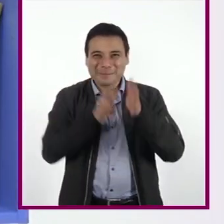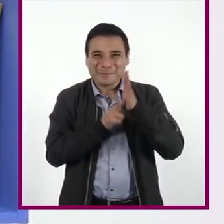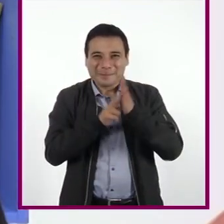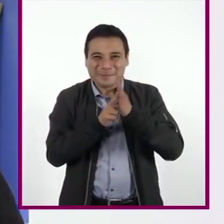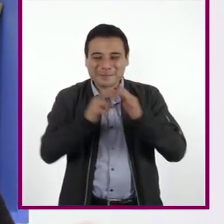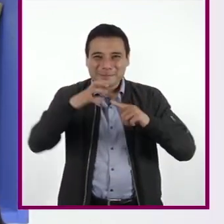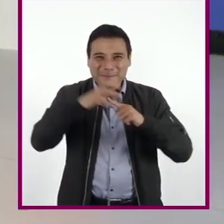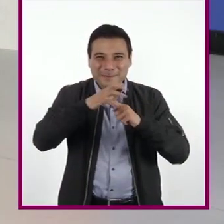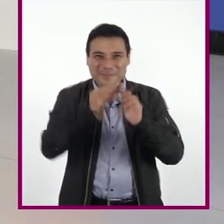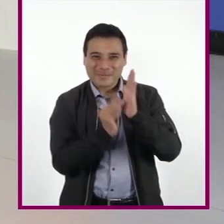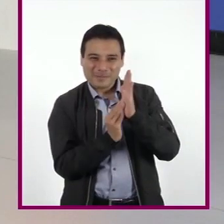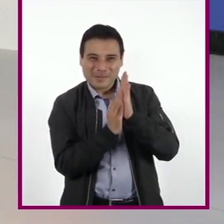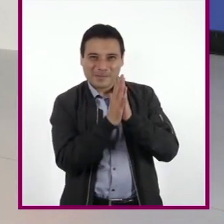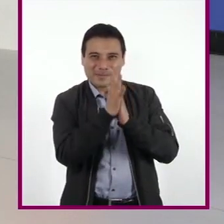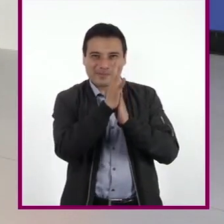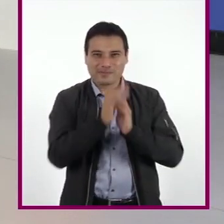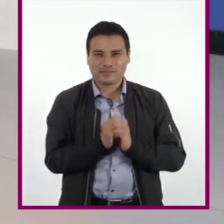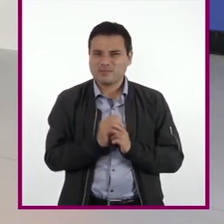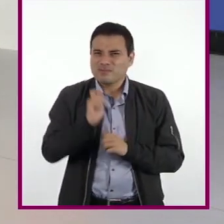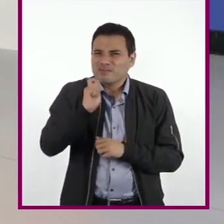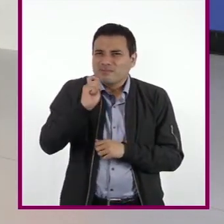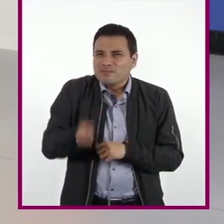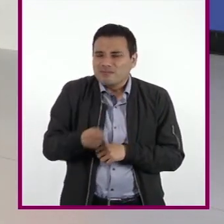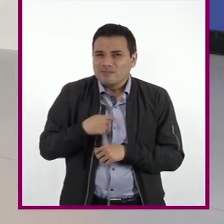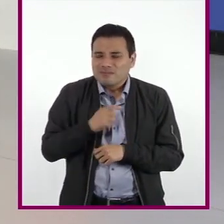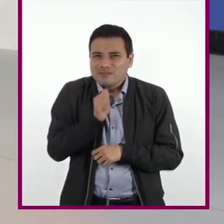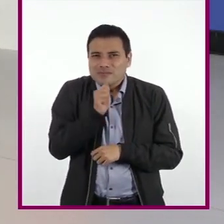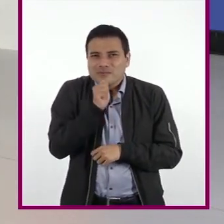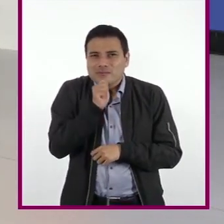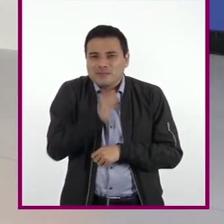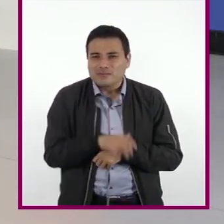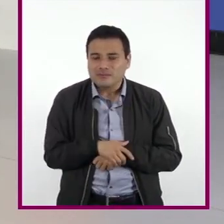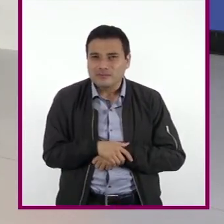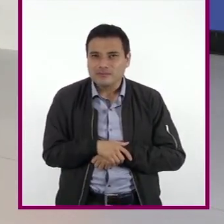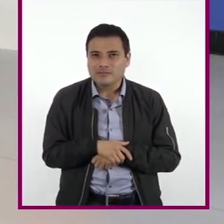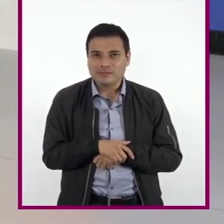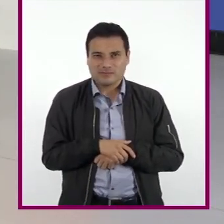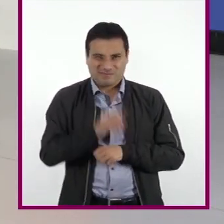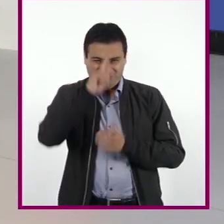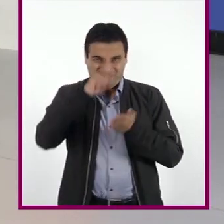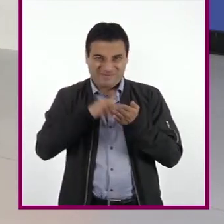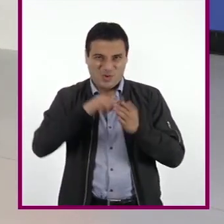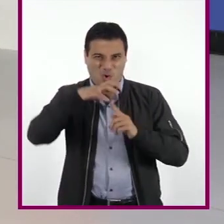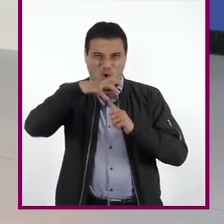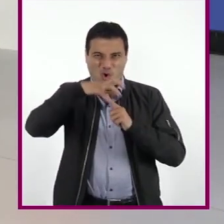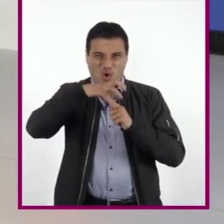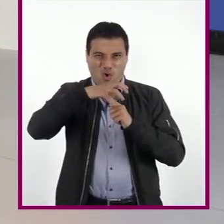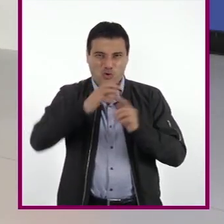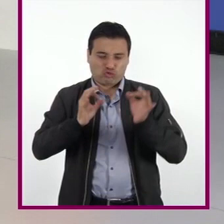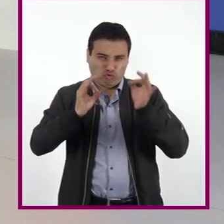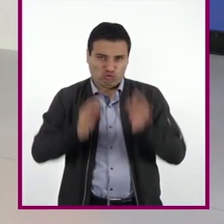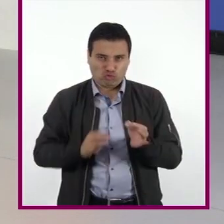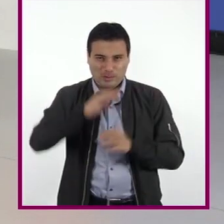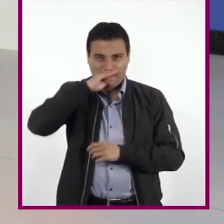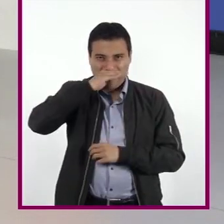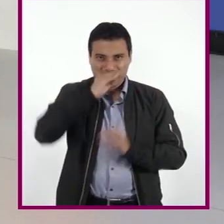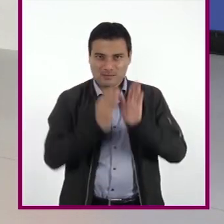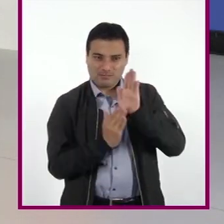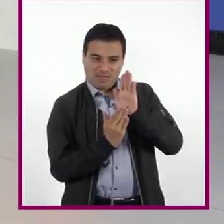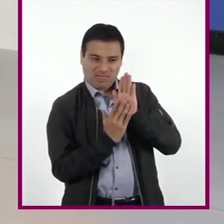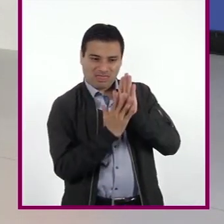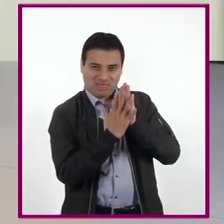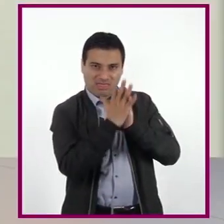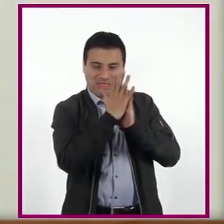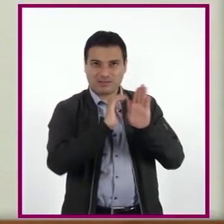huitlacoche? ¿A qué te refieres con ello? Hasta donde sé, es un hongo parásito del maíz que termina con la